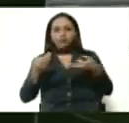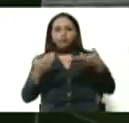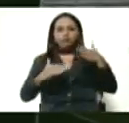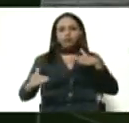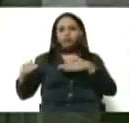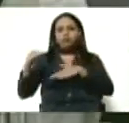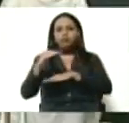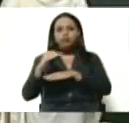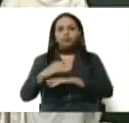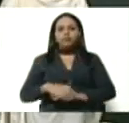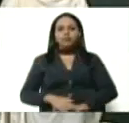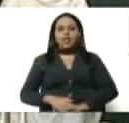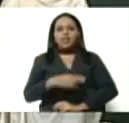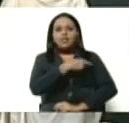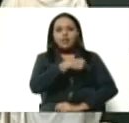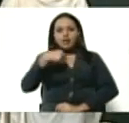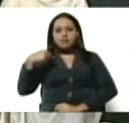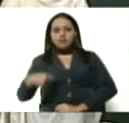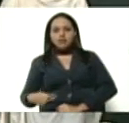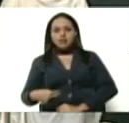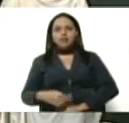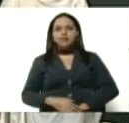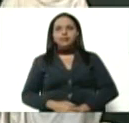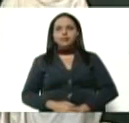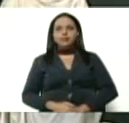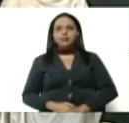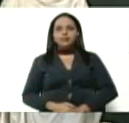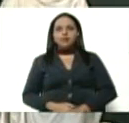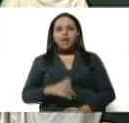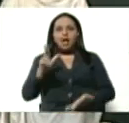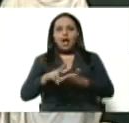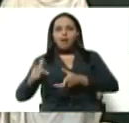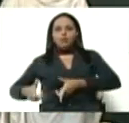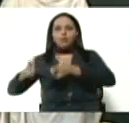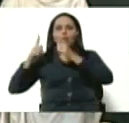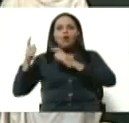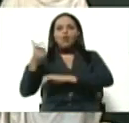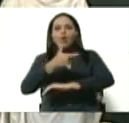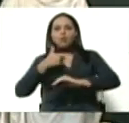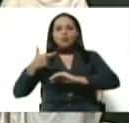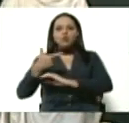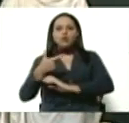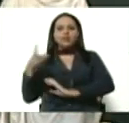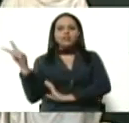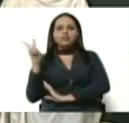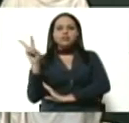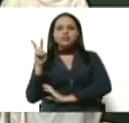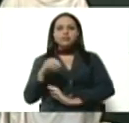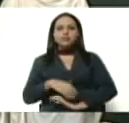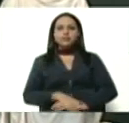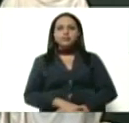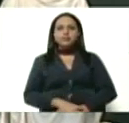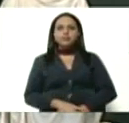plenipotenciario de la República Popular China, acreditado ante el gobierno de la República Bolivariana de Venezuela.